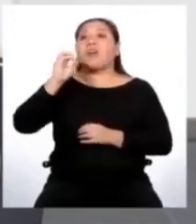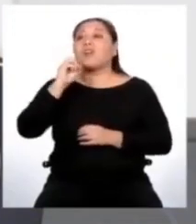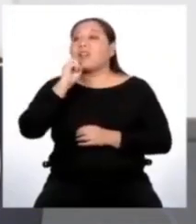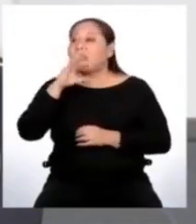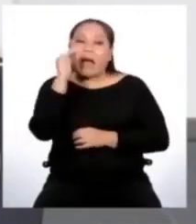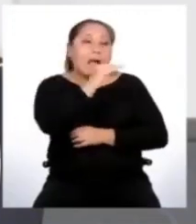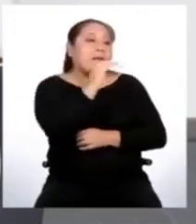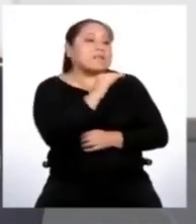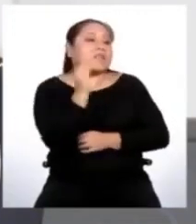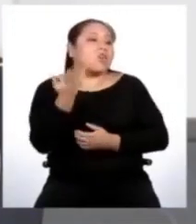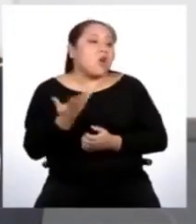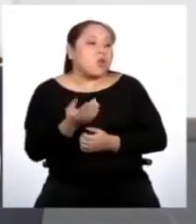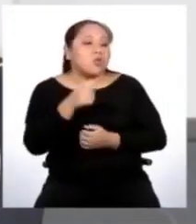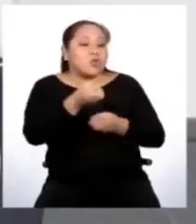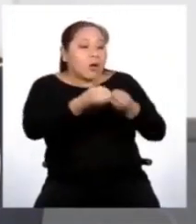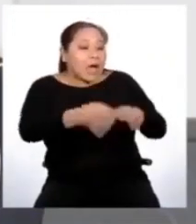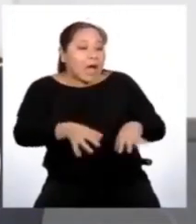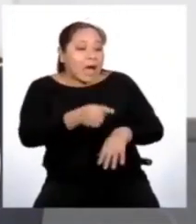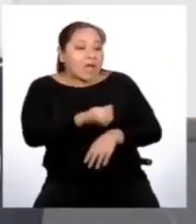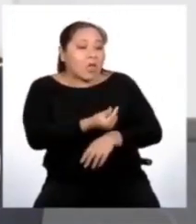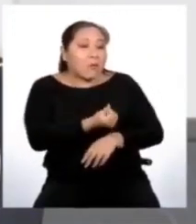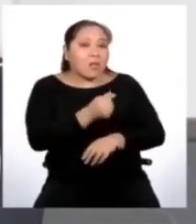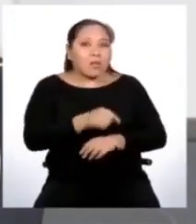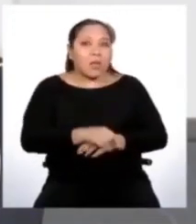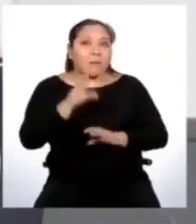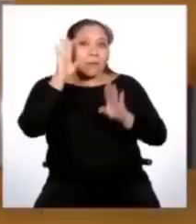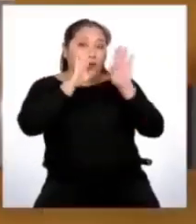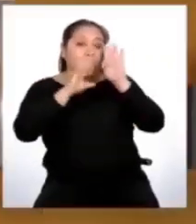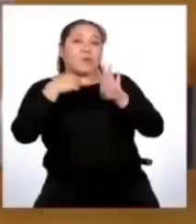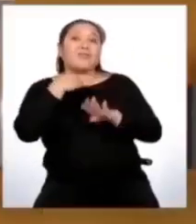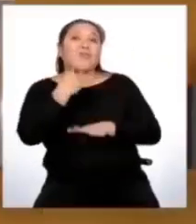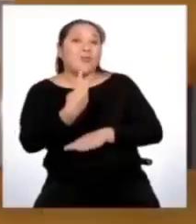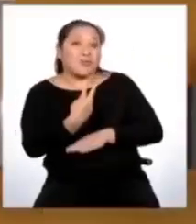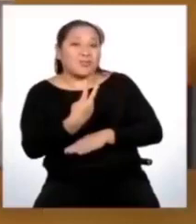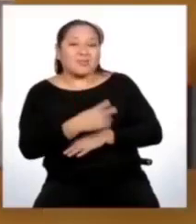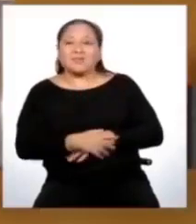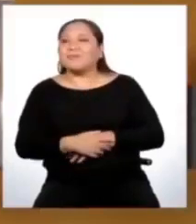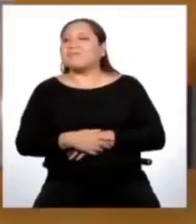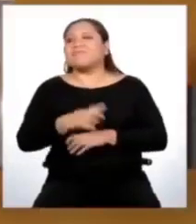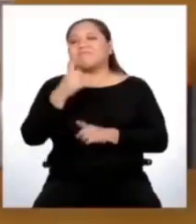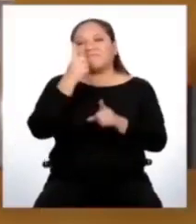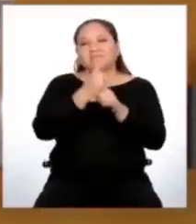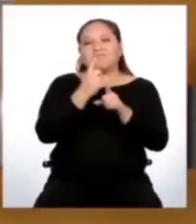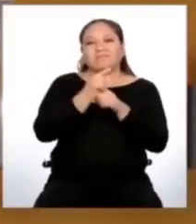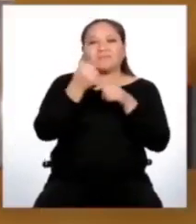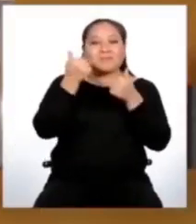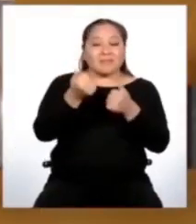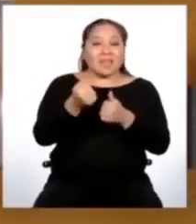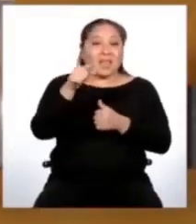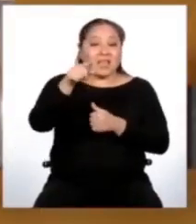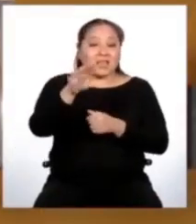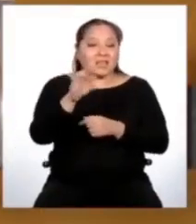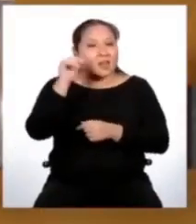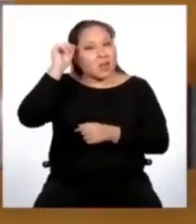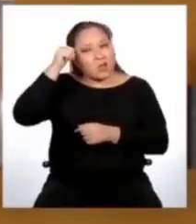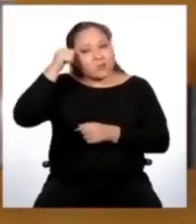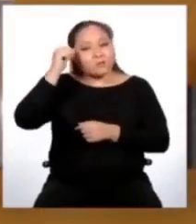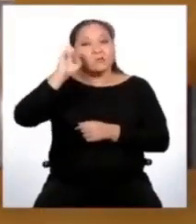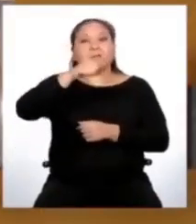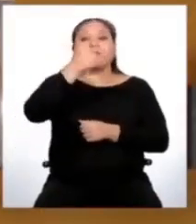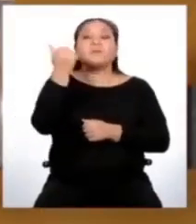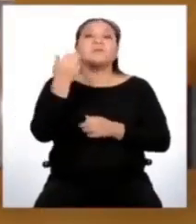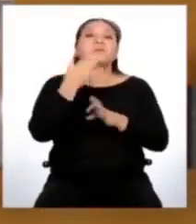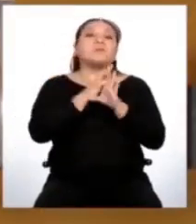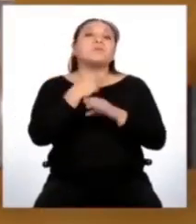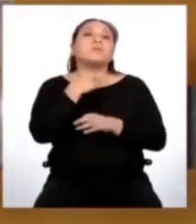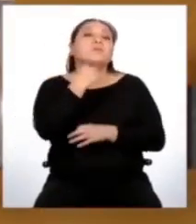caído. En ese momento su tono fue de total preocupación. Muy bien, Yanira, y así puedes ser capaz de recordar otros tonos